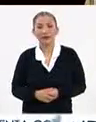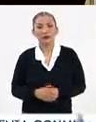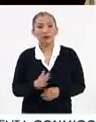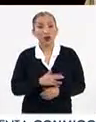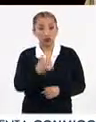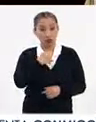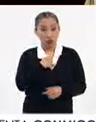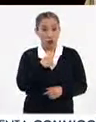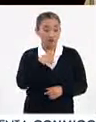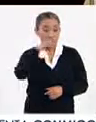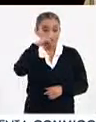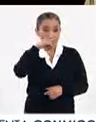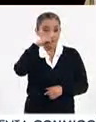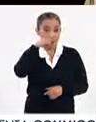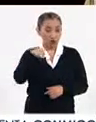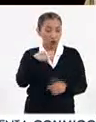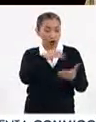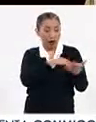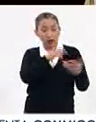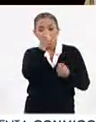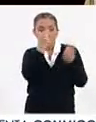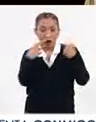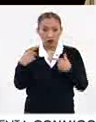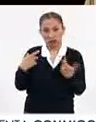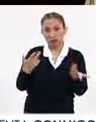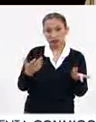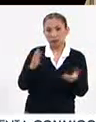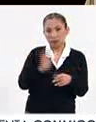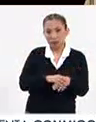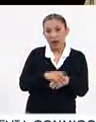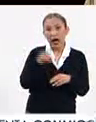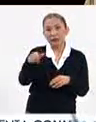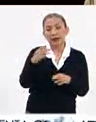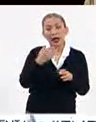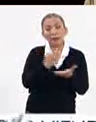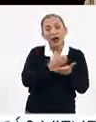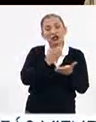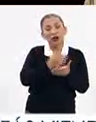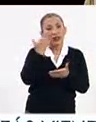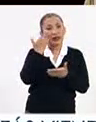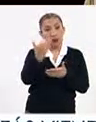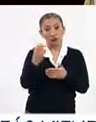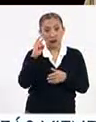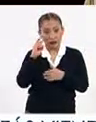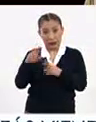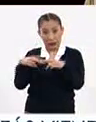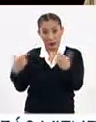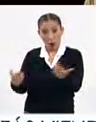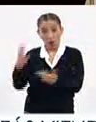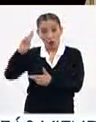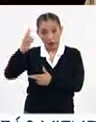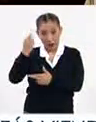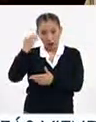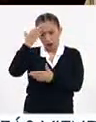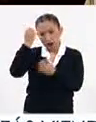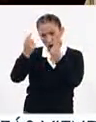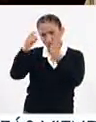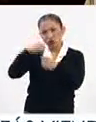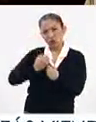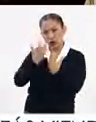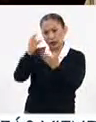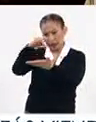yo presumo, porque te he leído algunas cosas, sobre todo de Sí. Paso de Tiempo, Probablemente si viste la revista de la universidad los conoces algunos, sí,